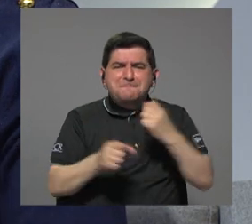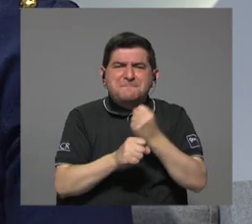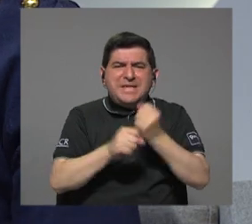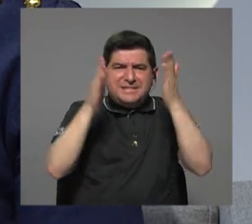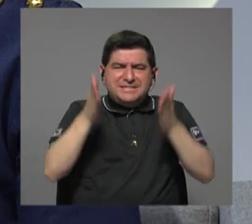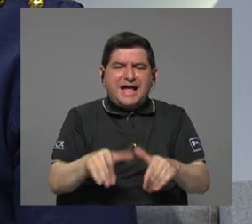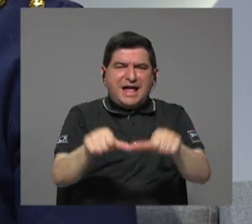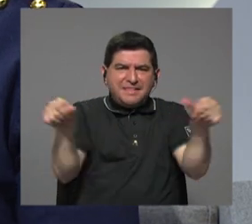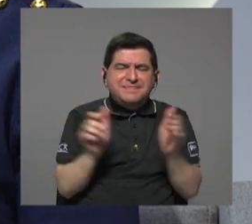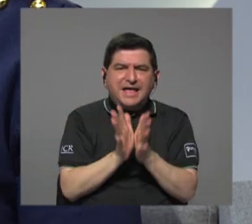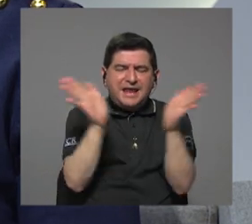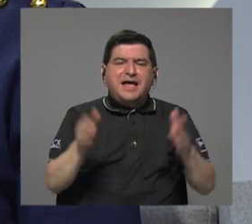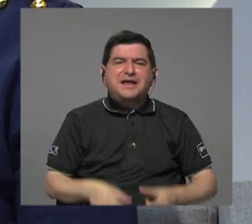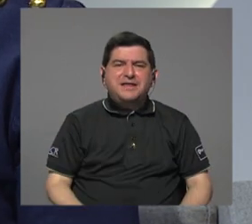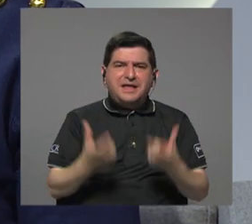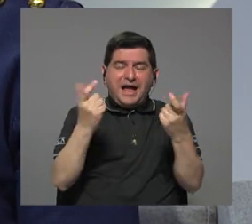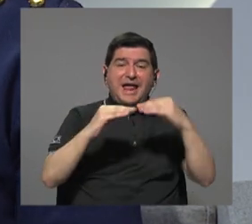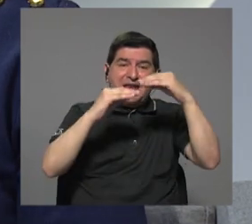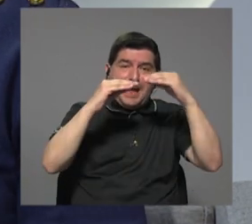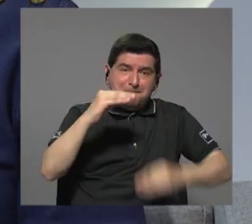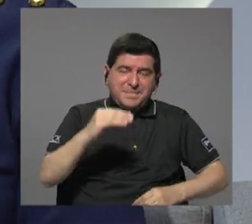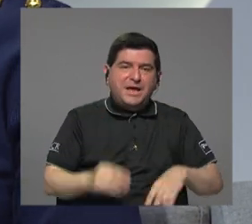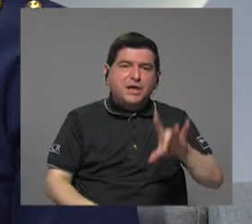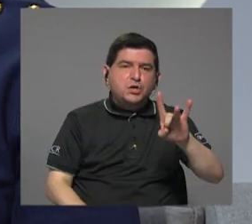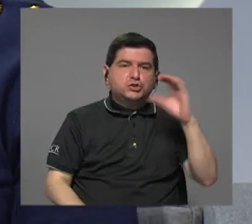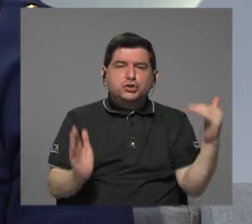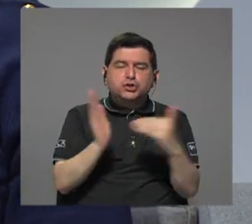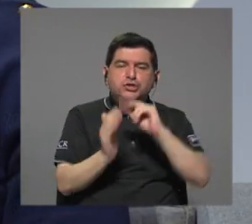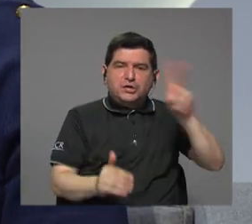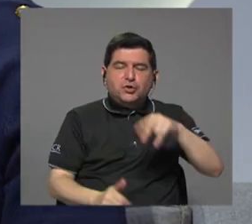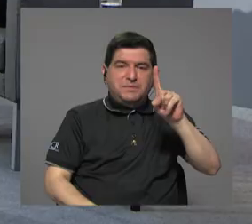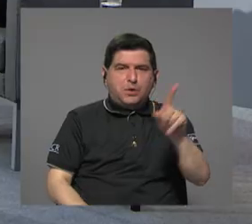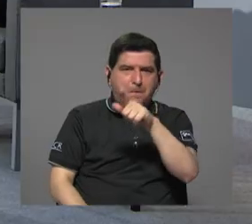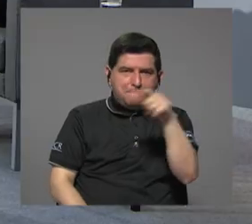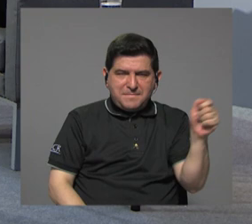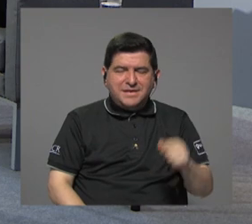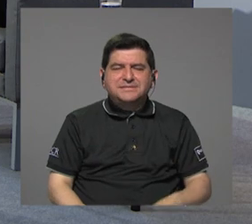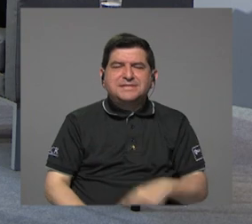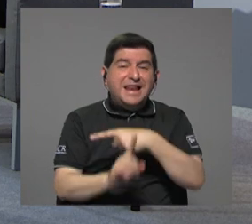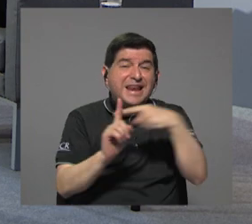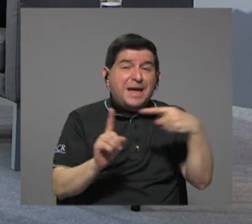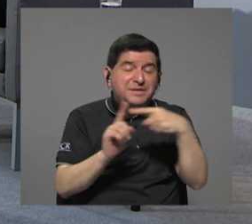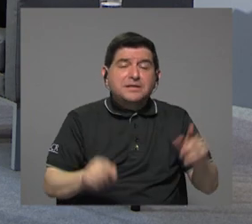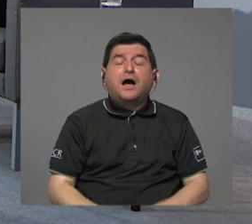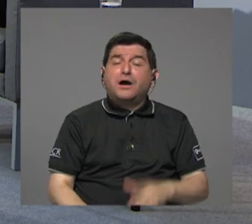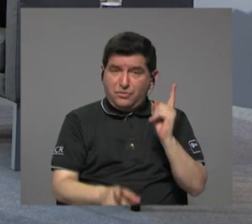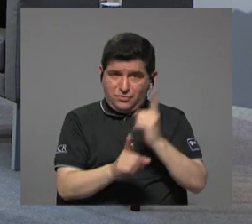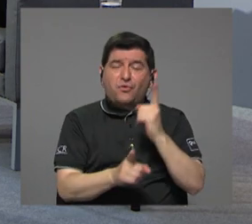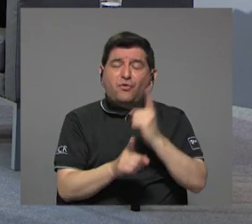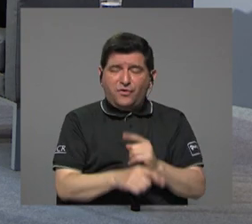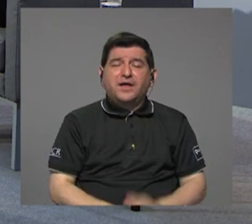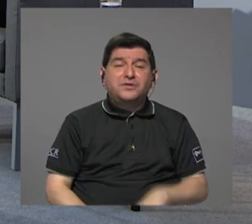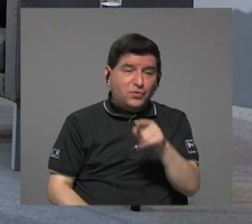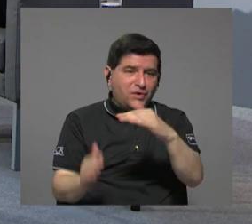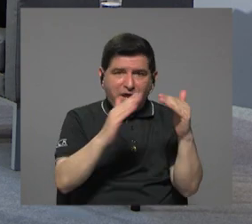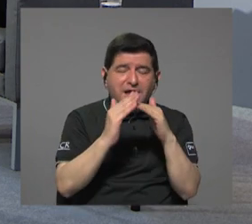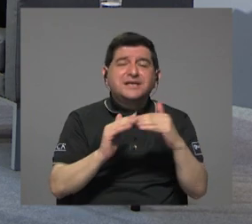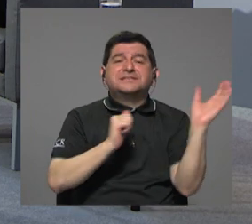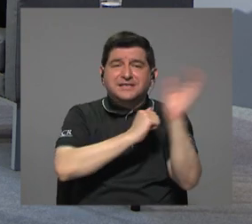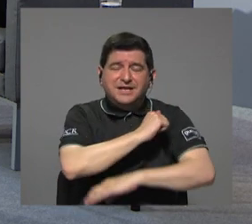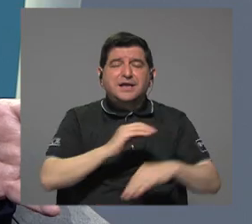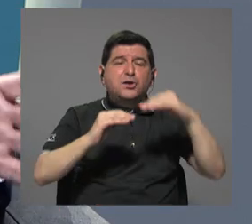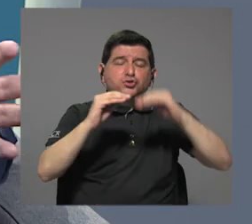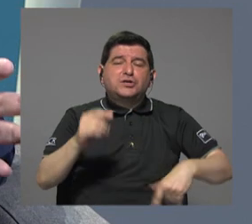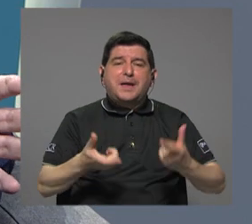trabajadores del sector público gana menos de 800 mil colones al mes casi la mitad de la población que están castigando a los que ganan